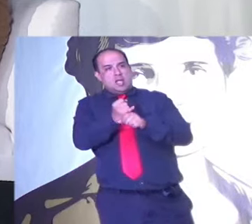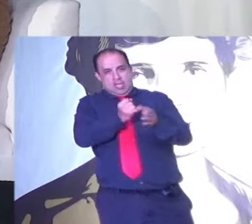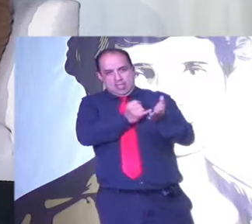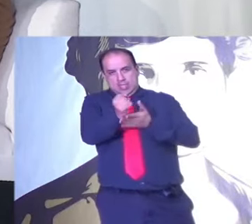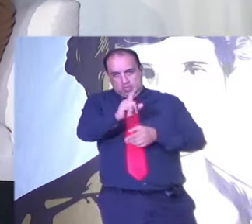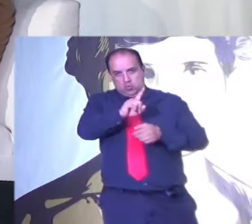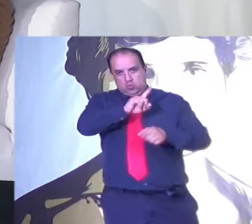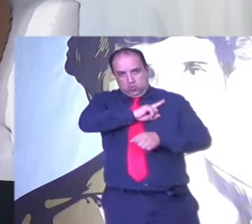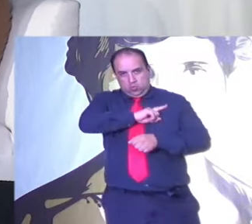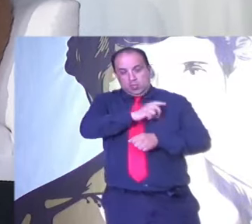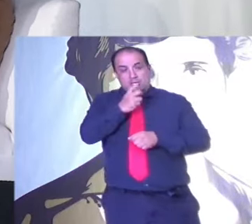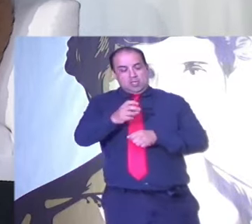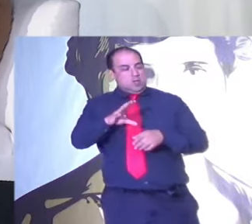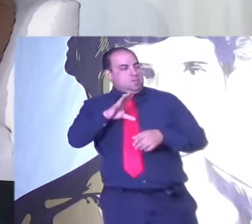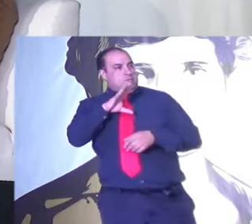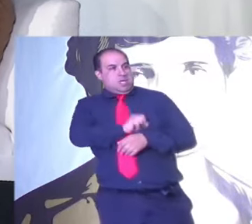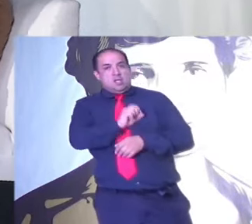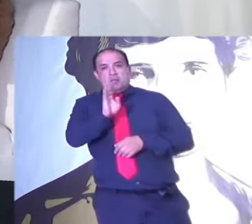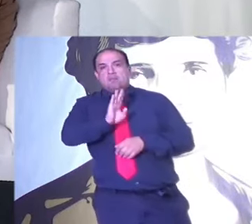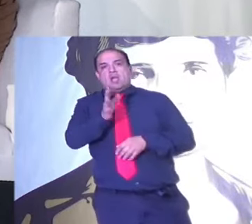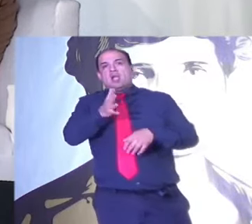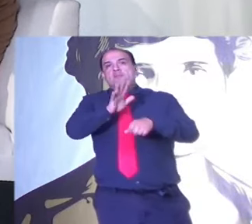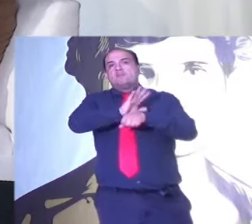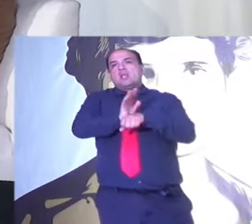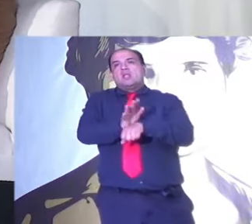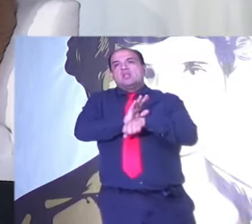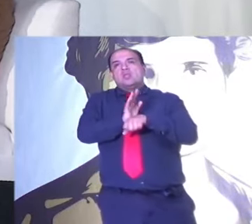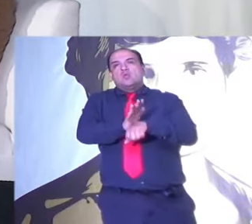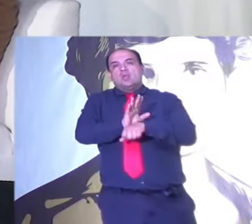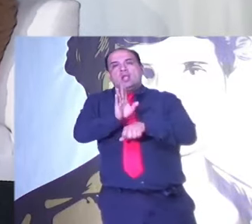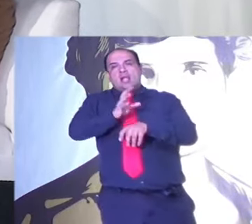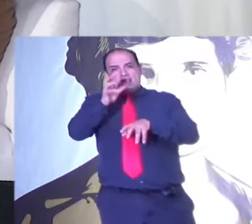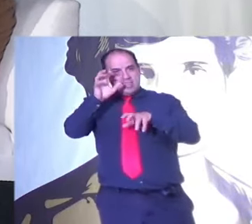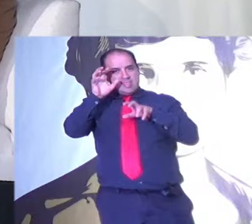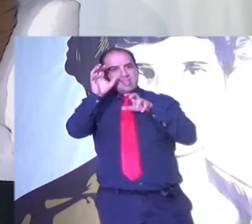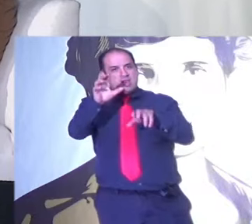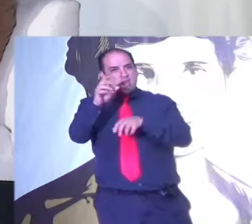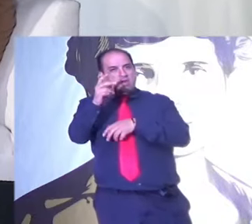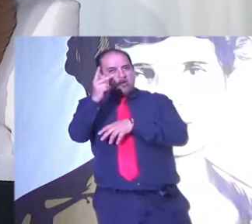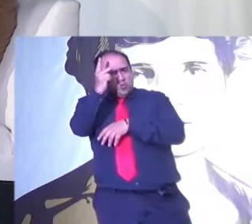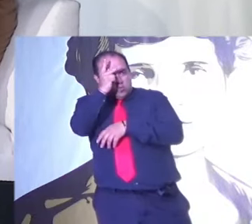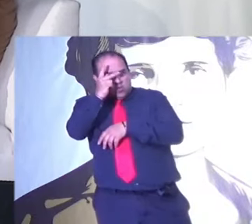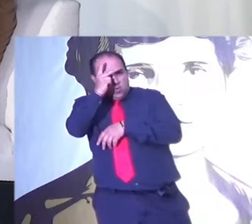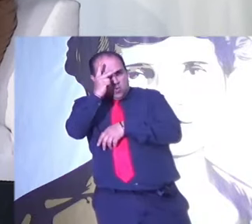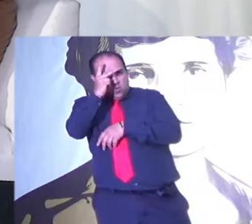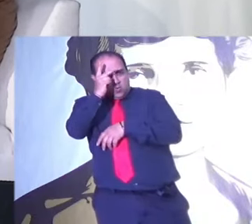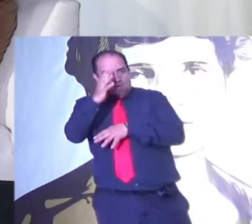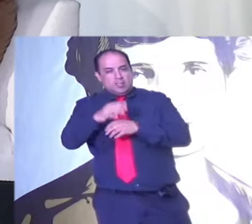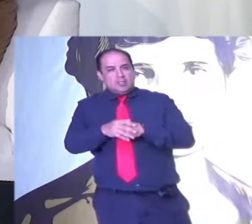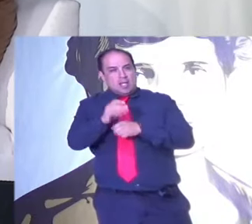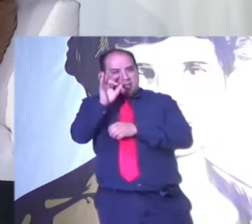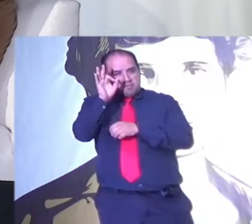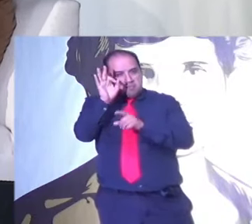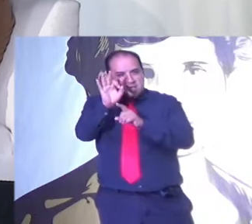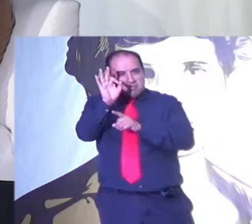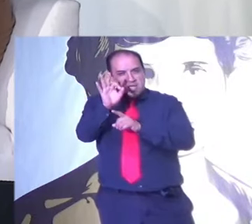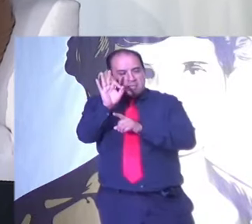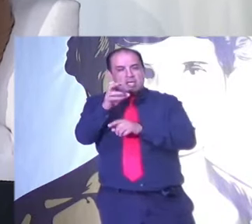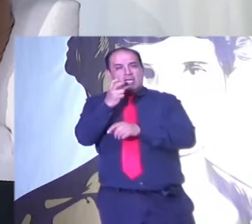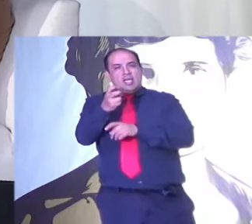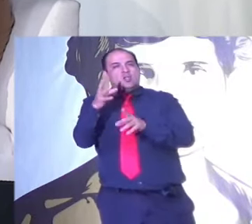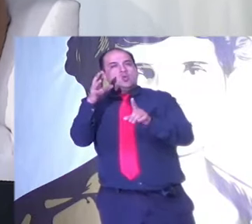pareció fascinante, es casi una película de estas de terror psicológico. Uh-huh. Y lo que logras es